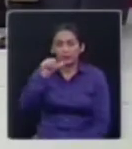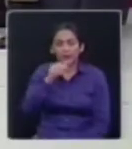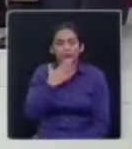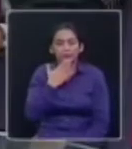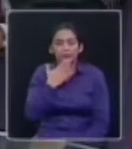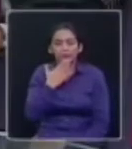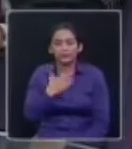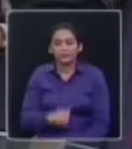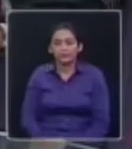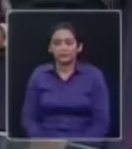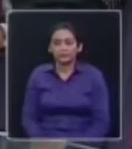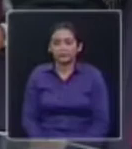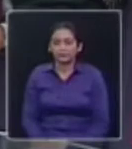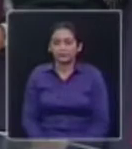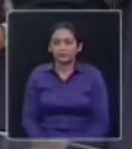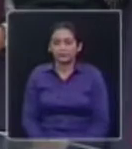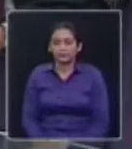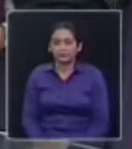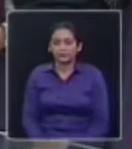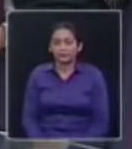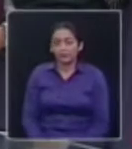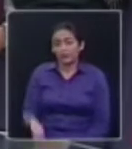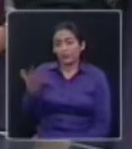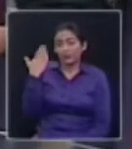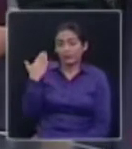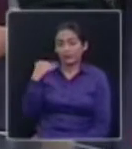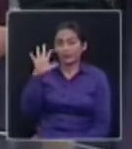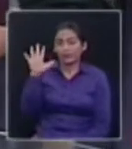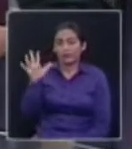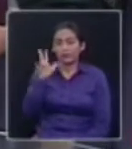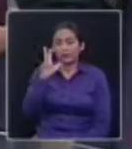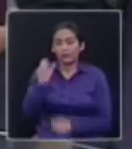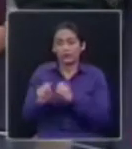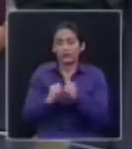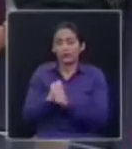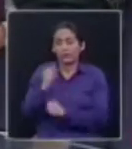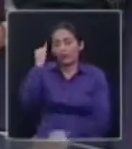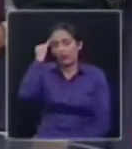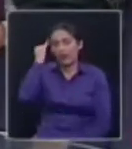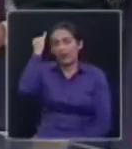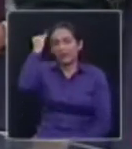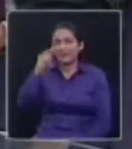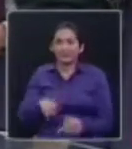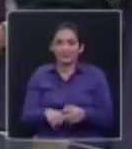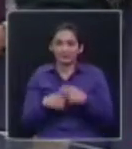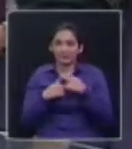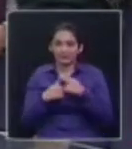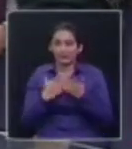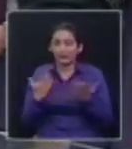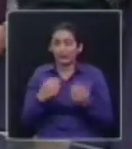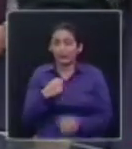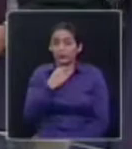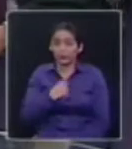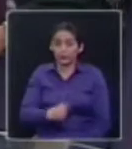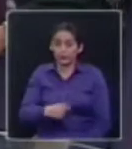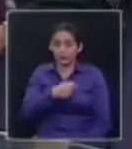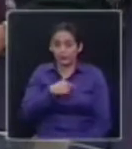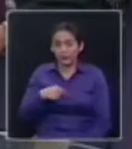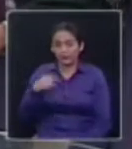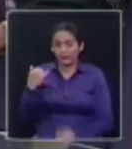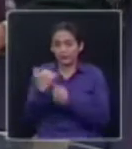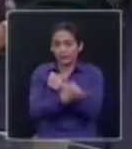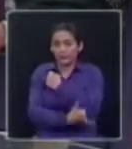IPMA nace hace 53 años. Nace en Suiza, una iniciativa de un grupo